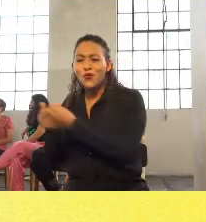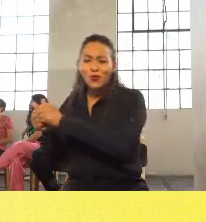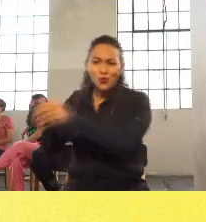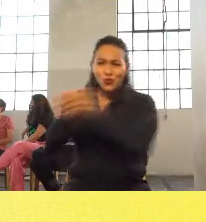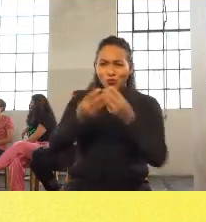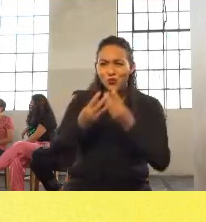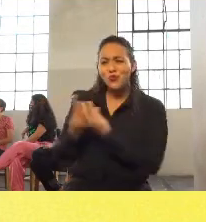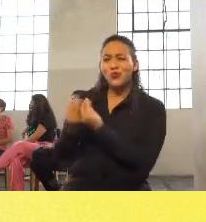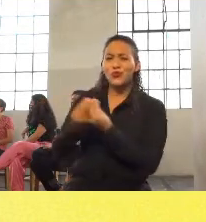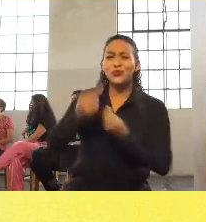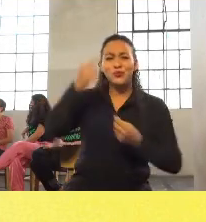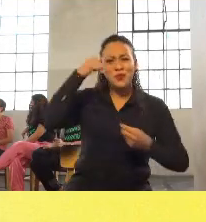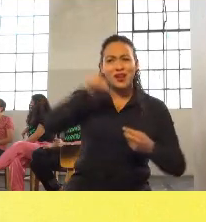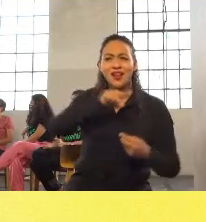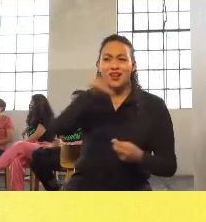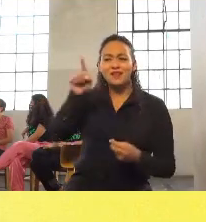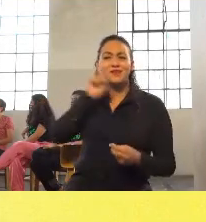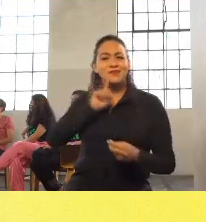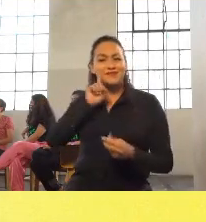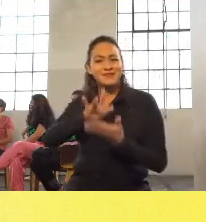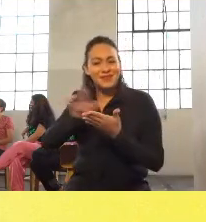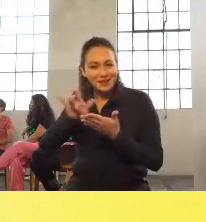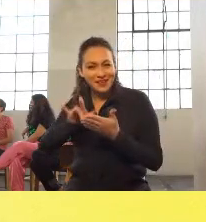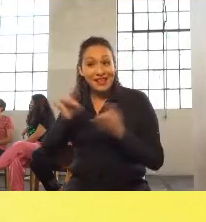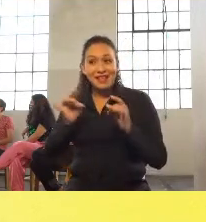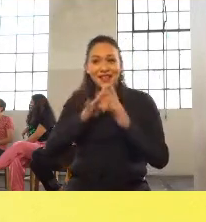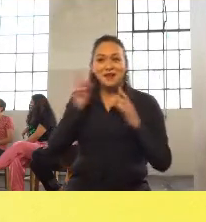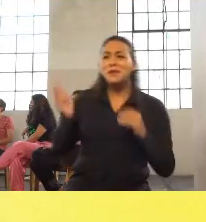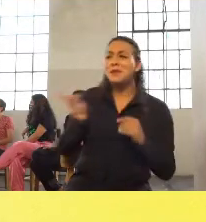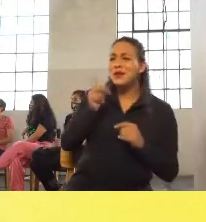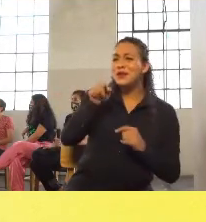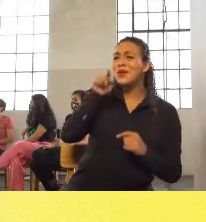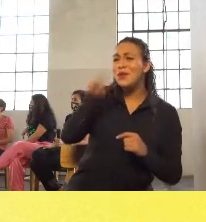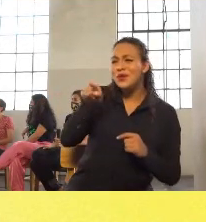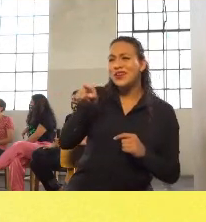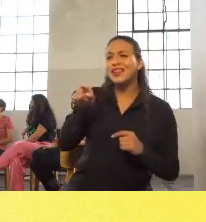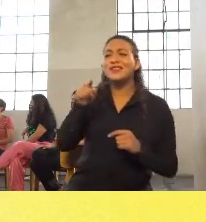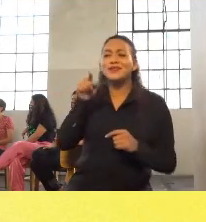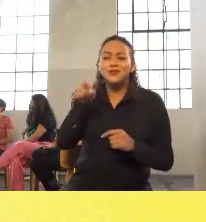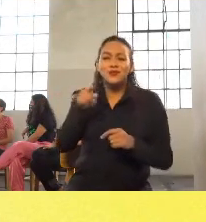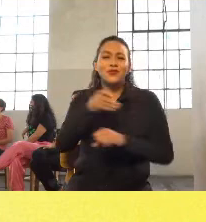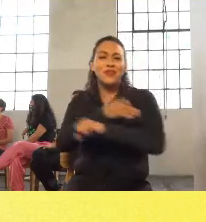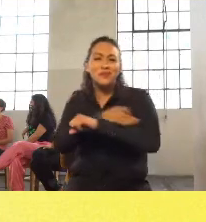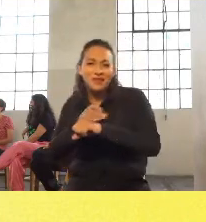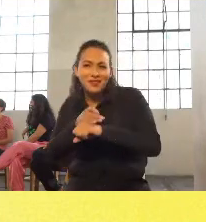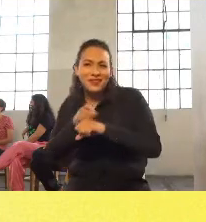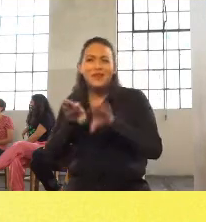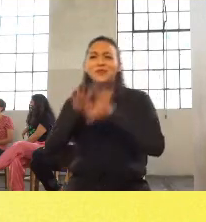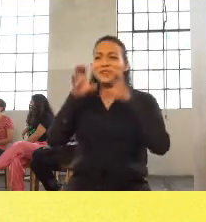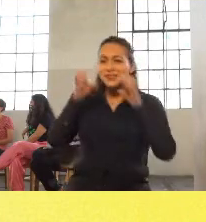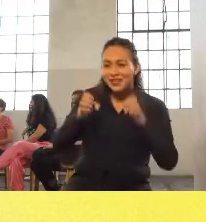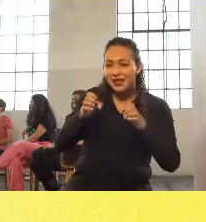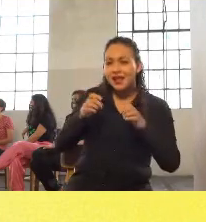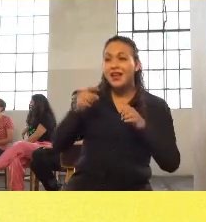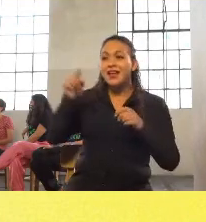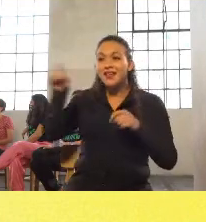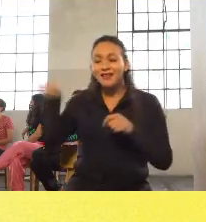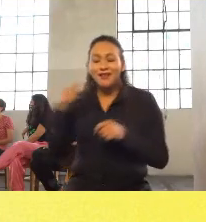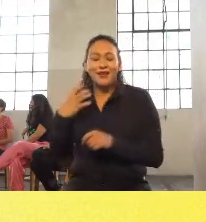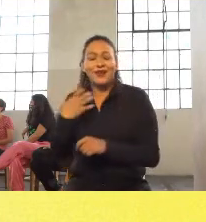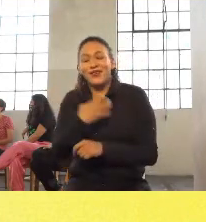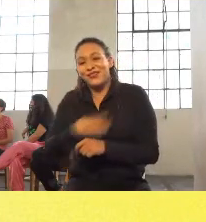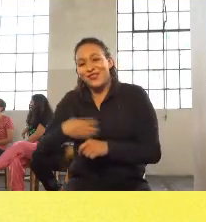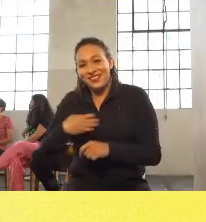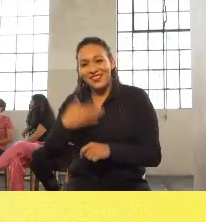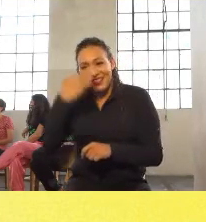de, cuando sacamos la monografía, por ejemplo, de ¿dónde van a estar? Entonces imprimimos un chingo de monografías para darle a la banda, ¿no? O